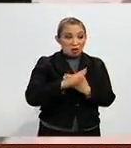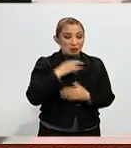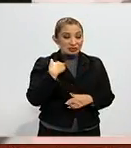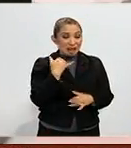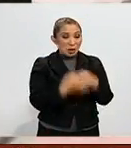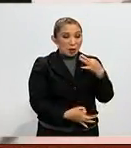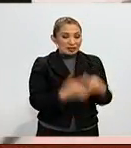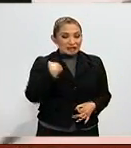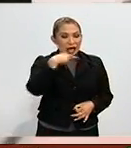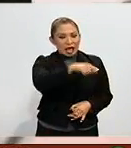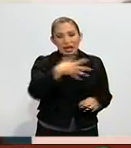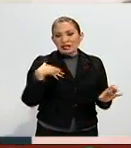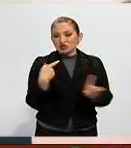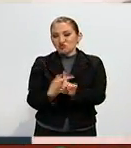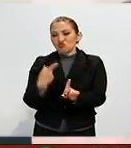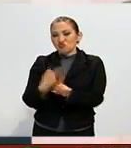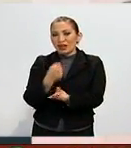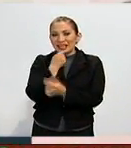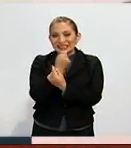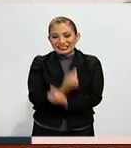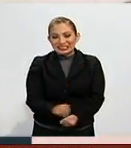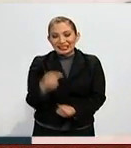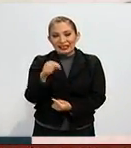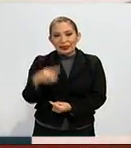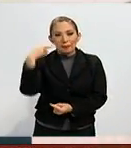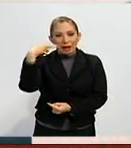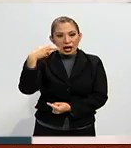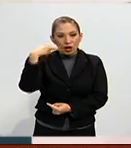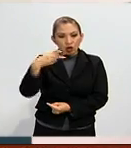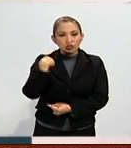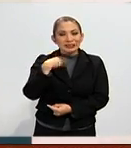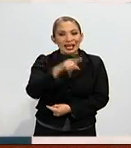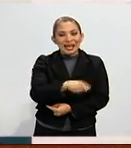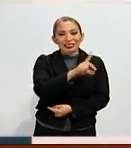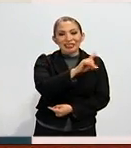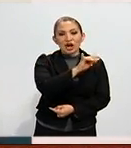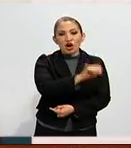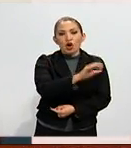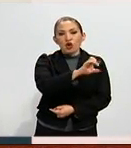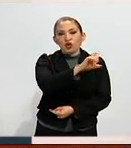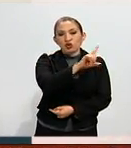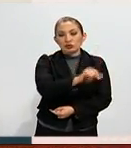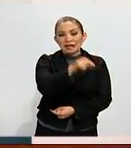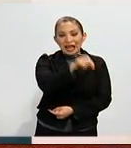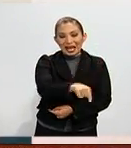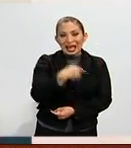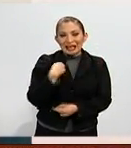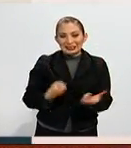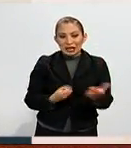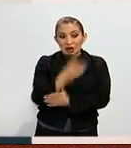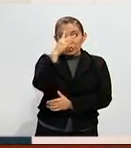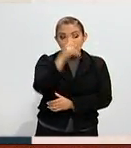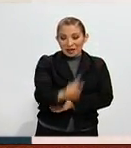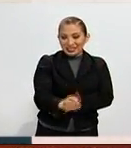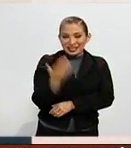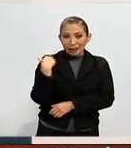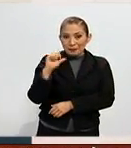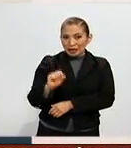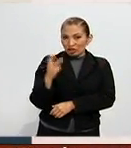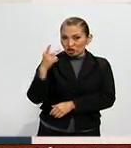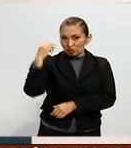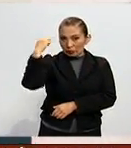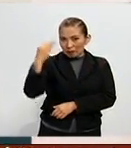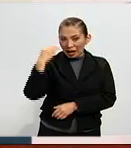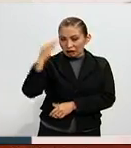justicia tras ser acusados de violar a una menor de edad en Veracruz. Se trata de Diego Cruz Alonso, quien habría salido de México el pasado 28